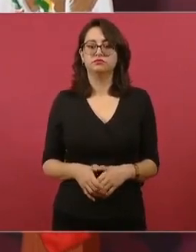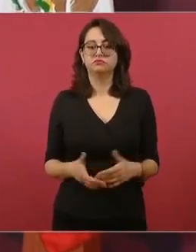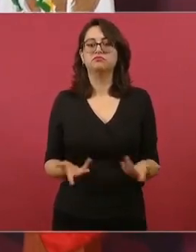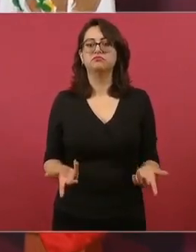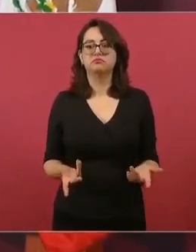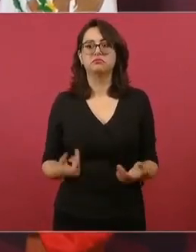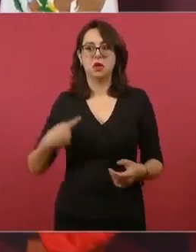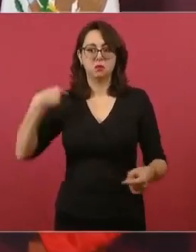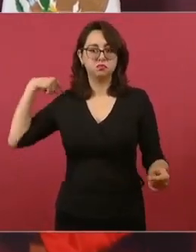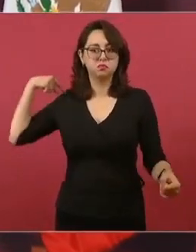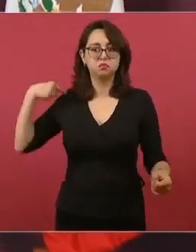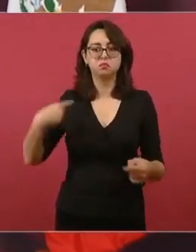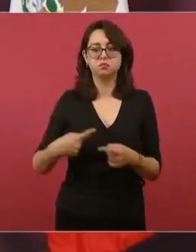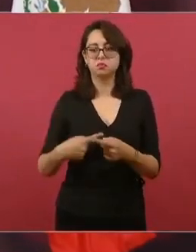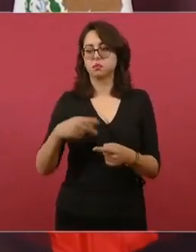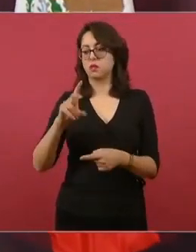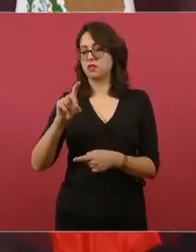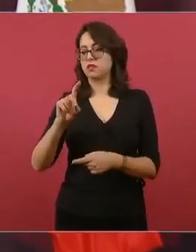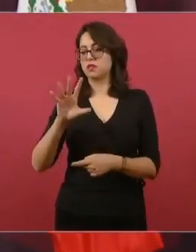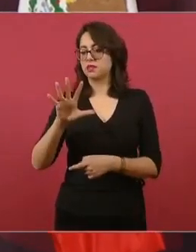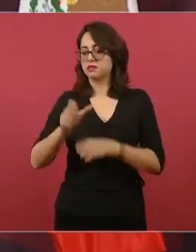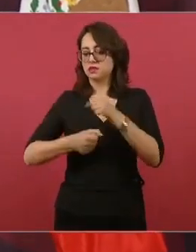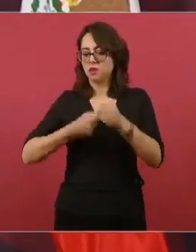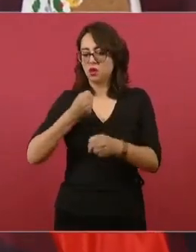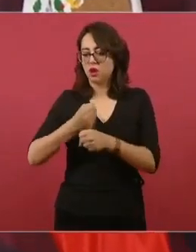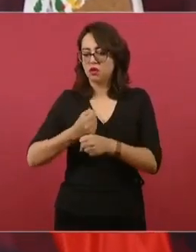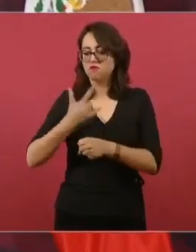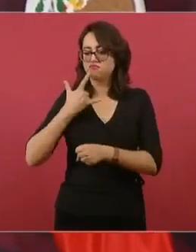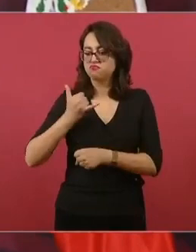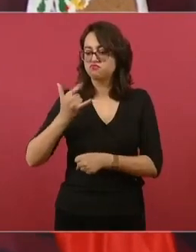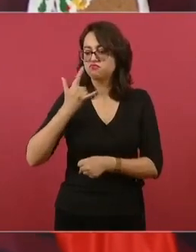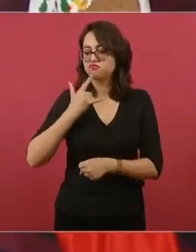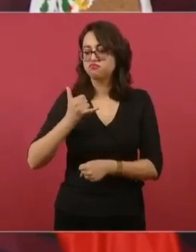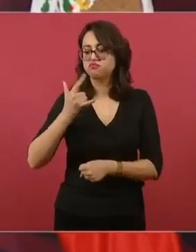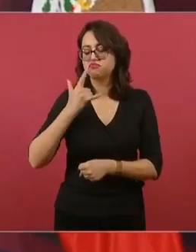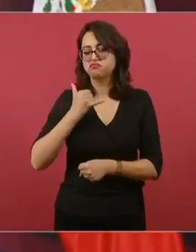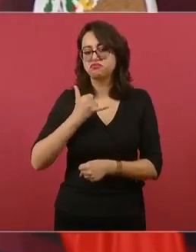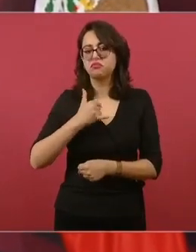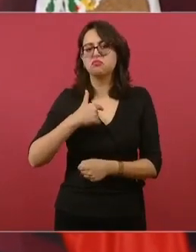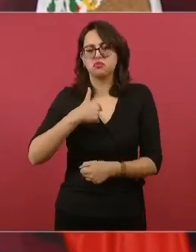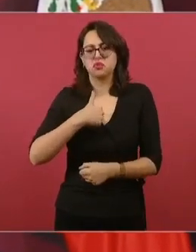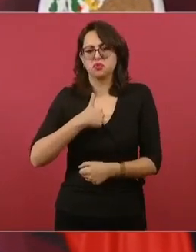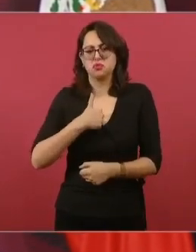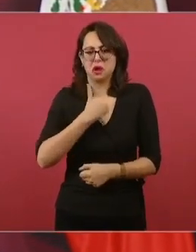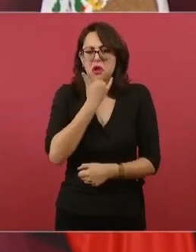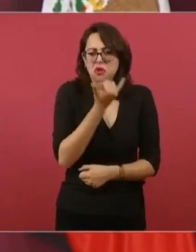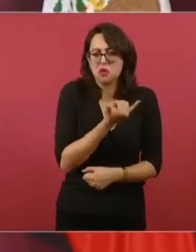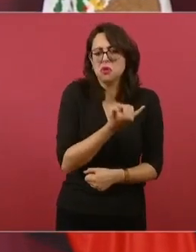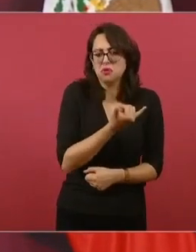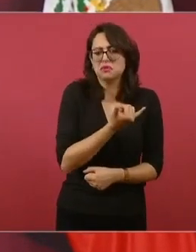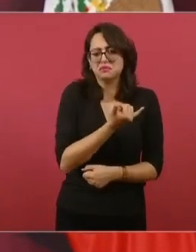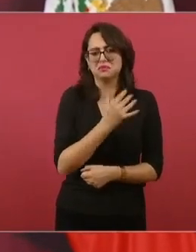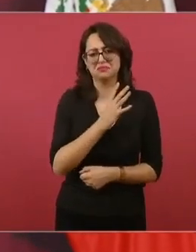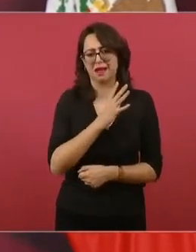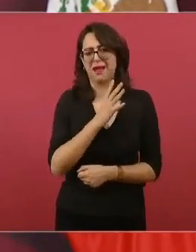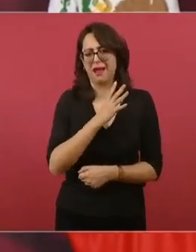lecciones en todo un proceso como el que hemos vivido nosotros.